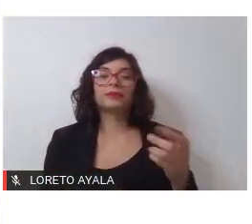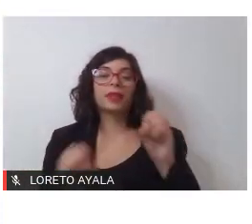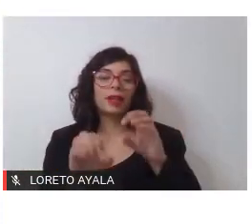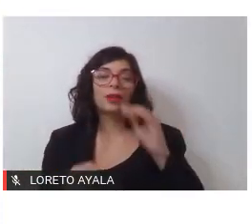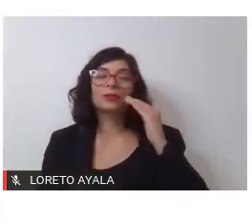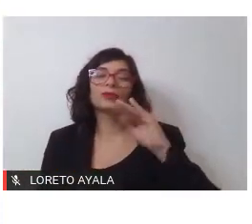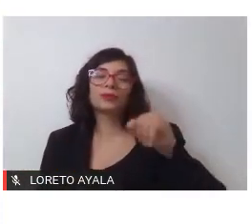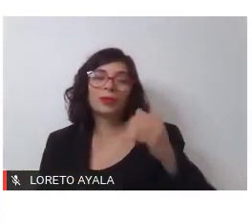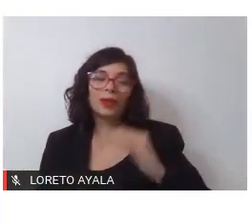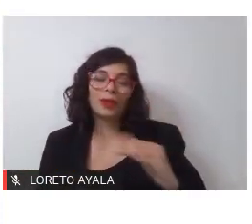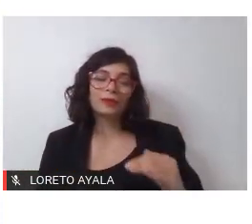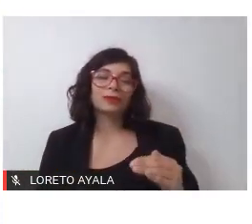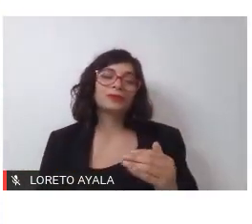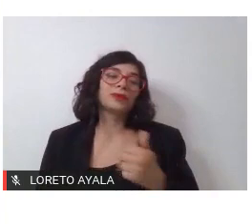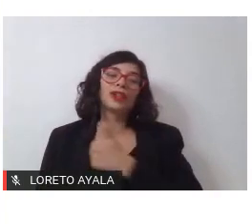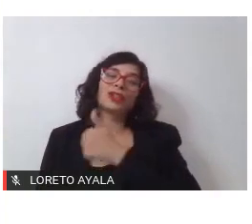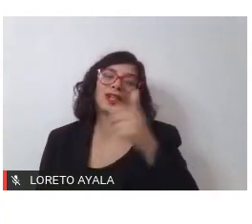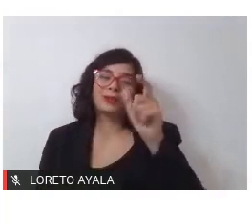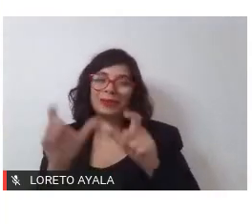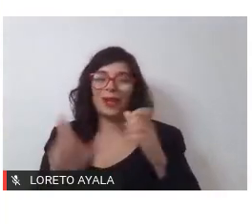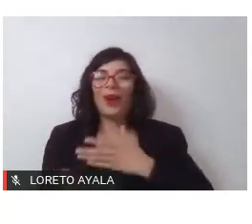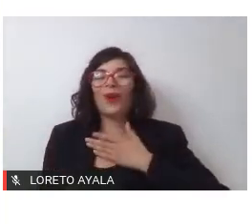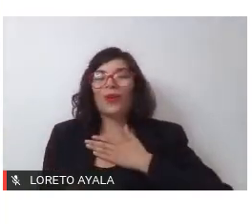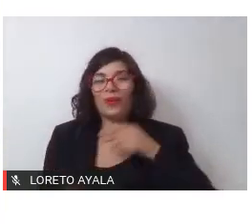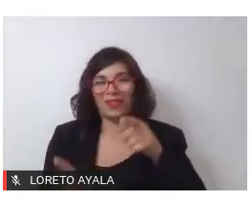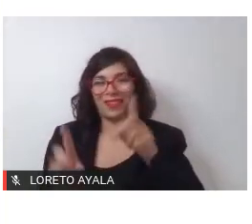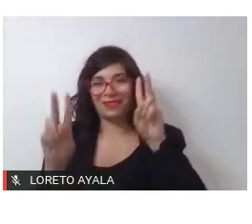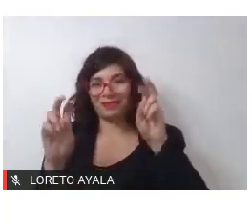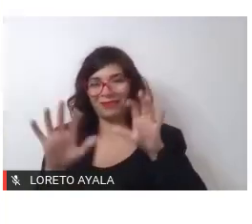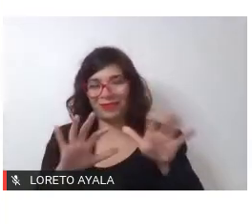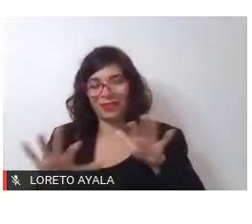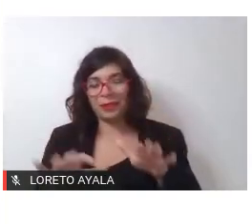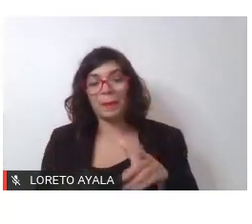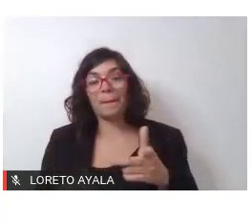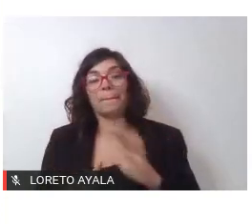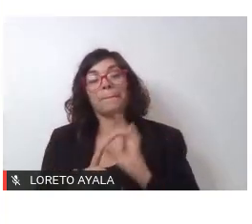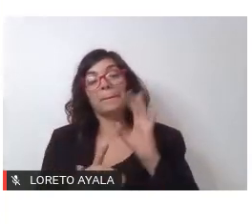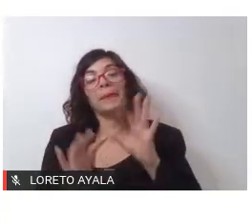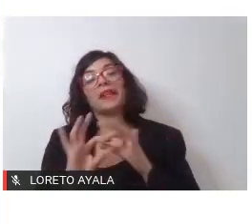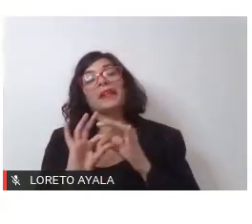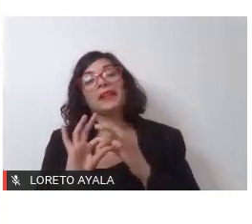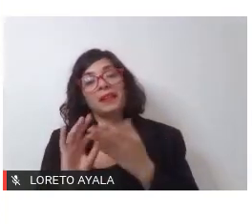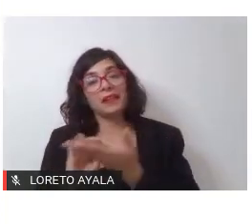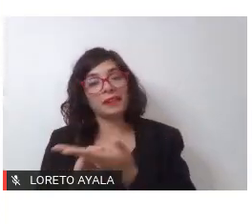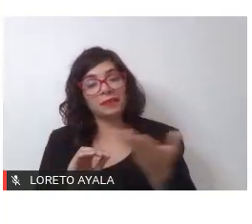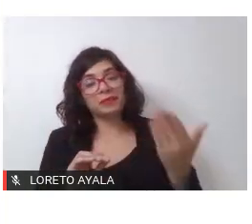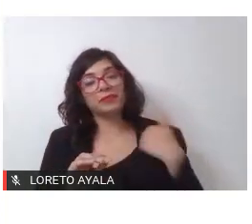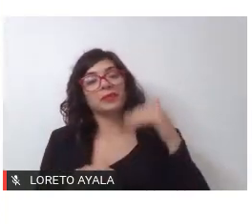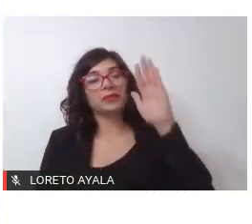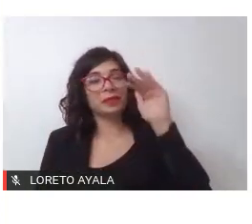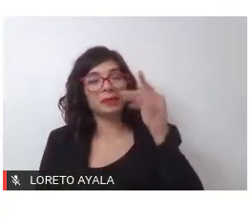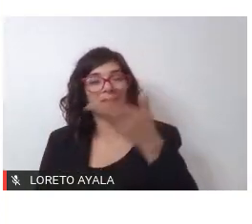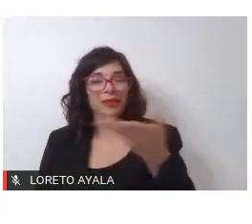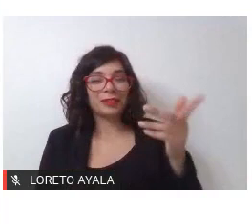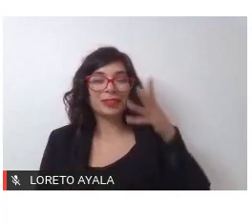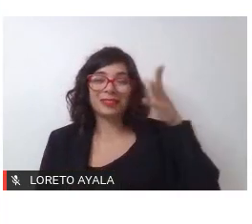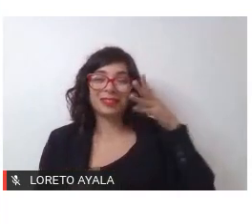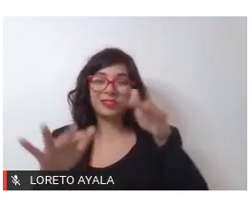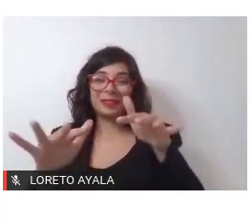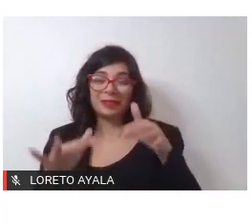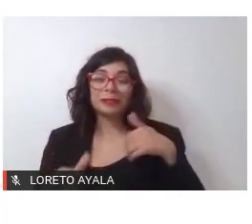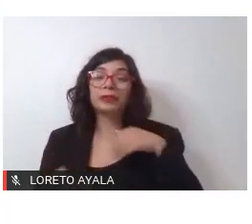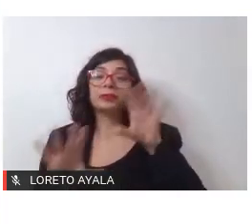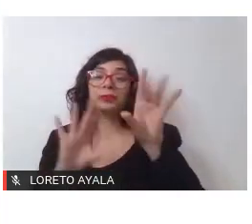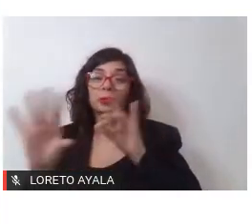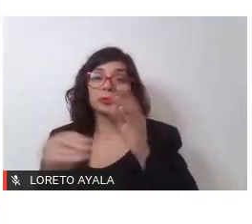o todos aquellos que nos gusta esta actividad física. Sin más, agradecerles y despedirme y despedir este seminario e invitarlo,